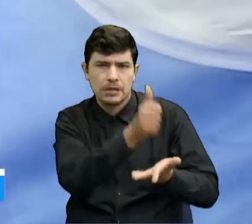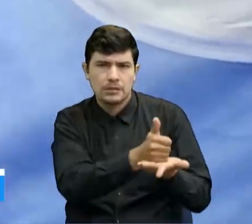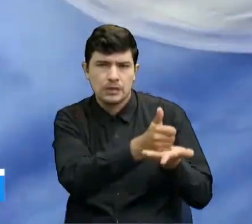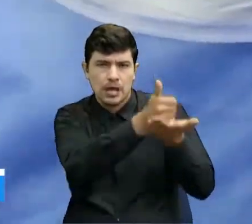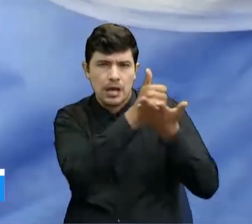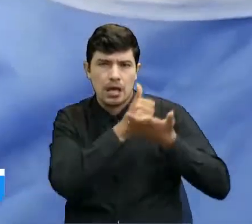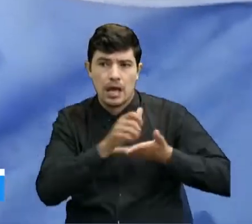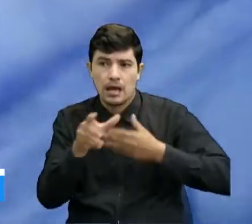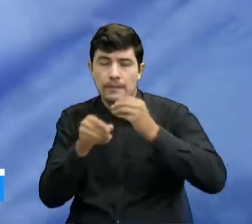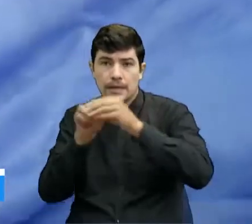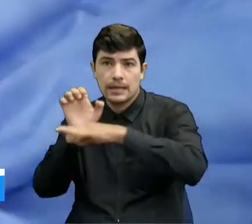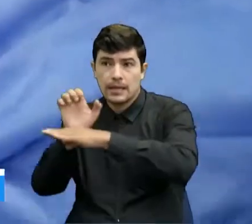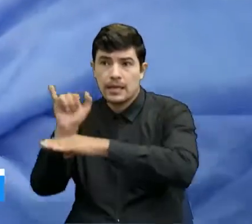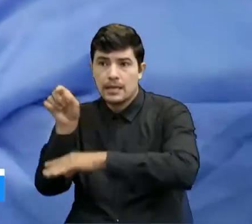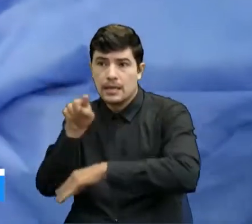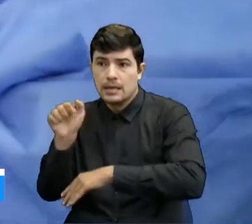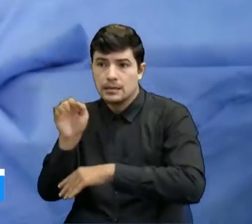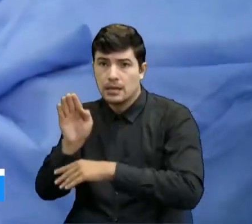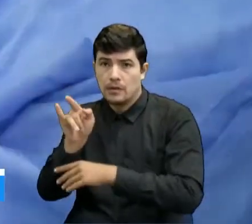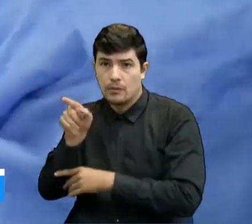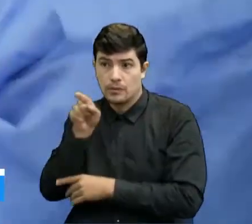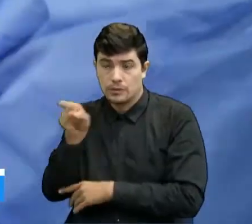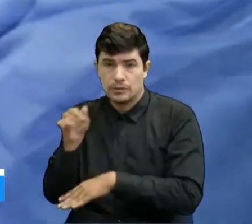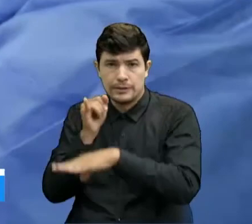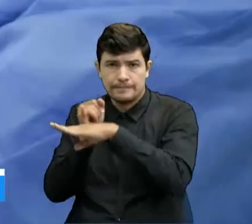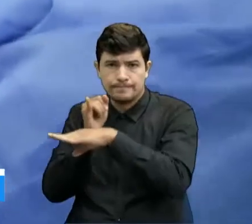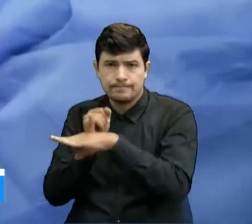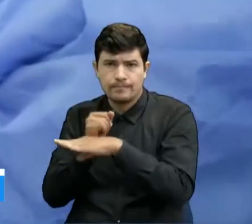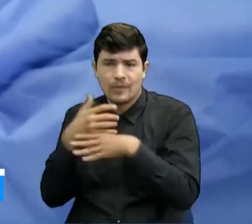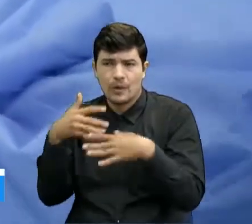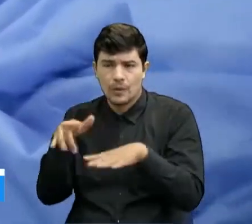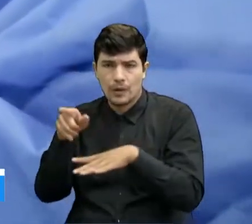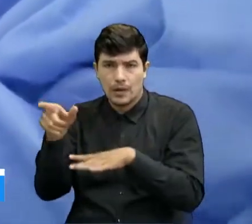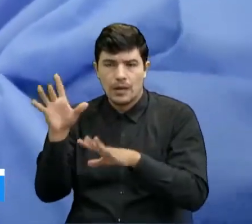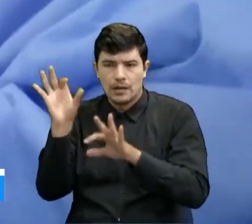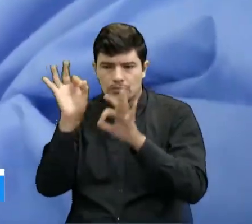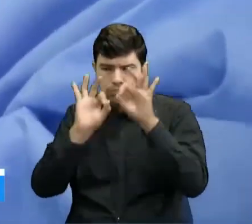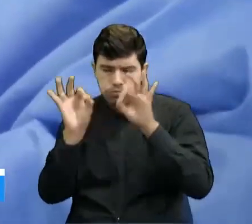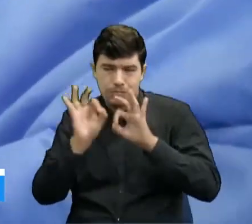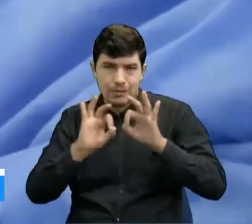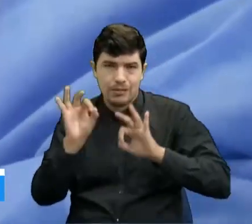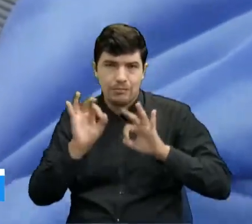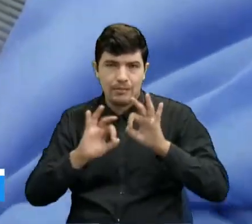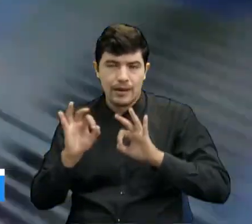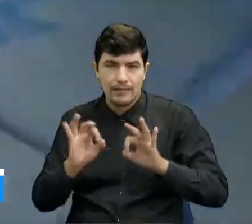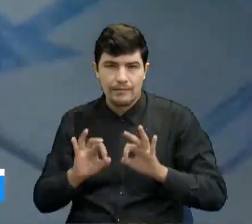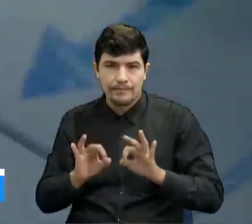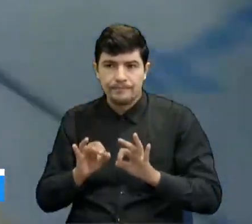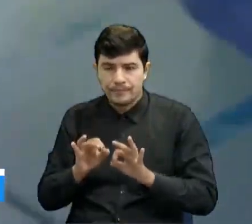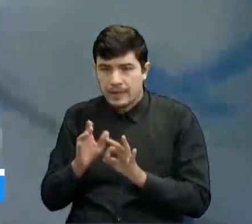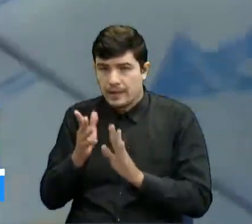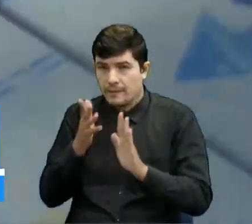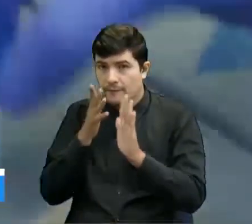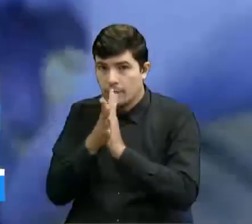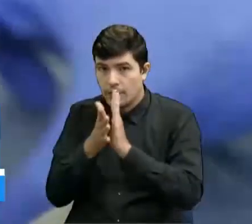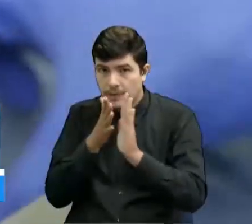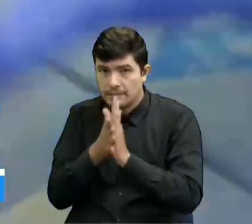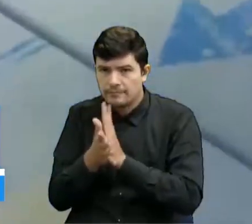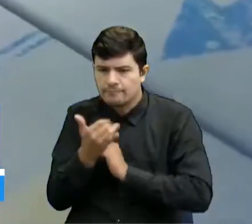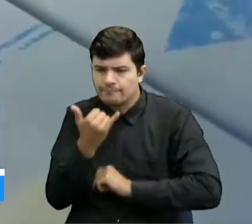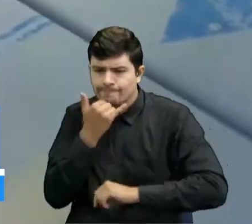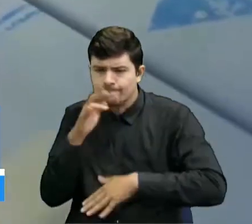ISABU, para que ellos como institución informen todos los resultados